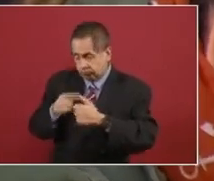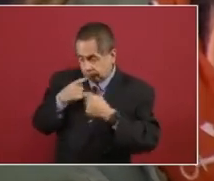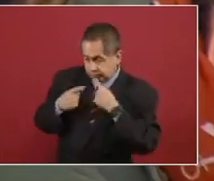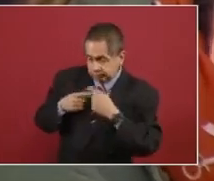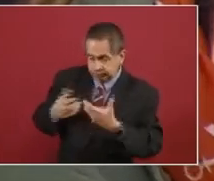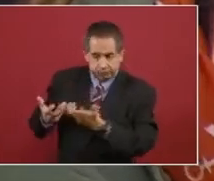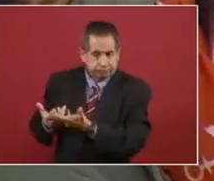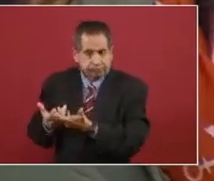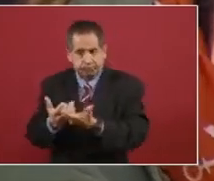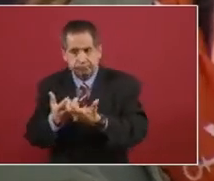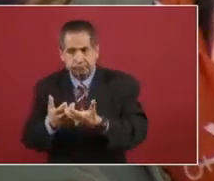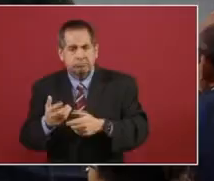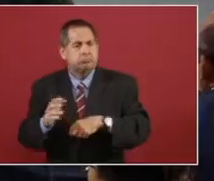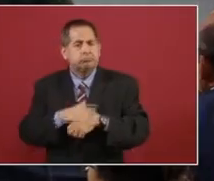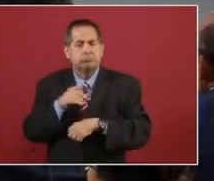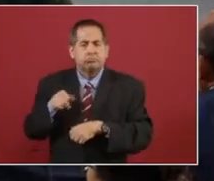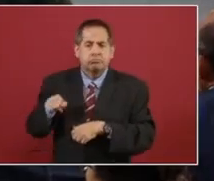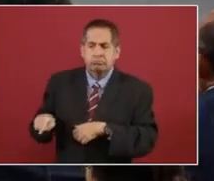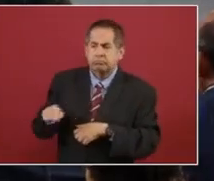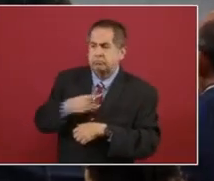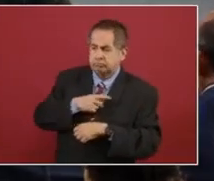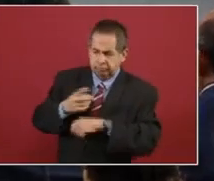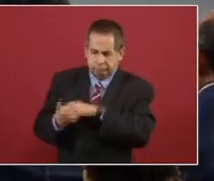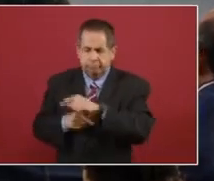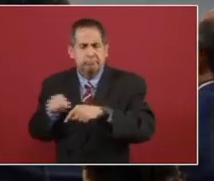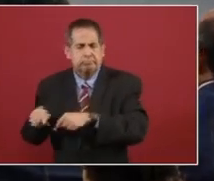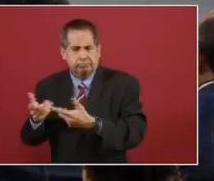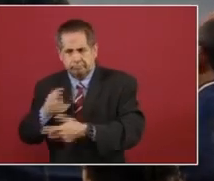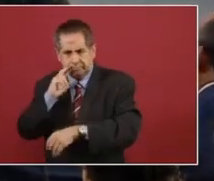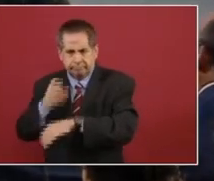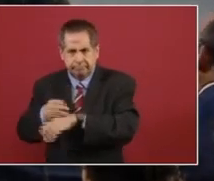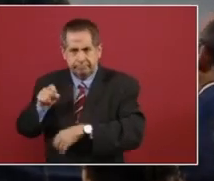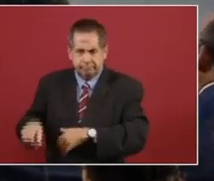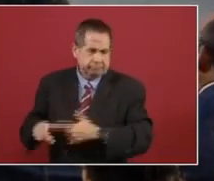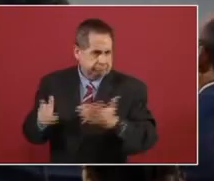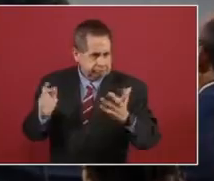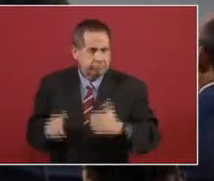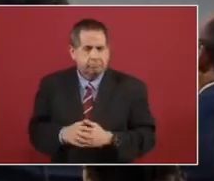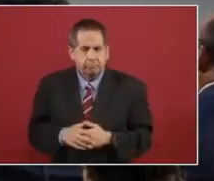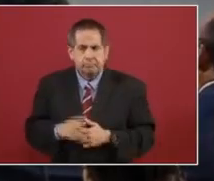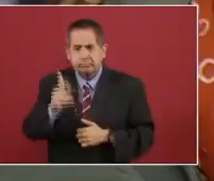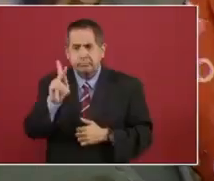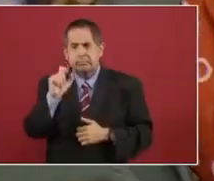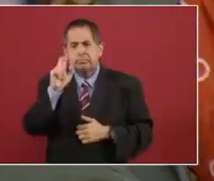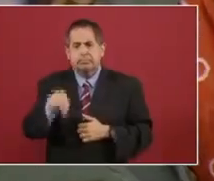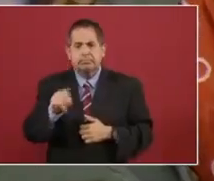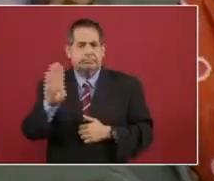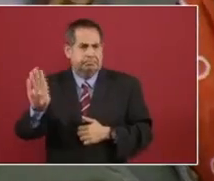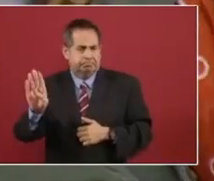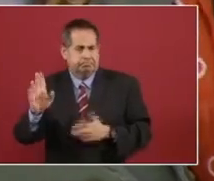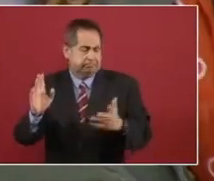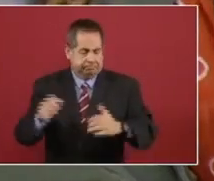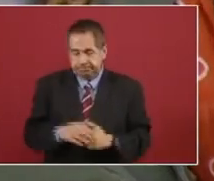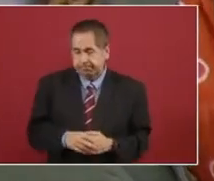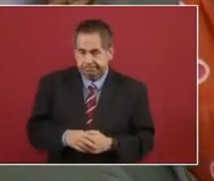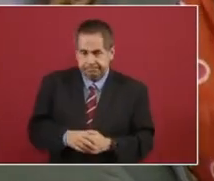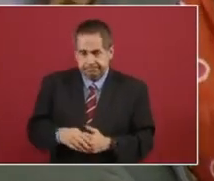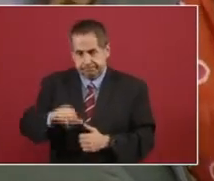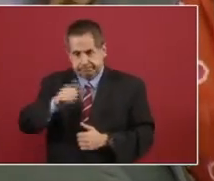migración, ¿por qué Centroamérica no debe hacer la suya? Me refiero a eso, si existe un plan B. Y la otra